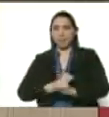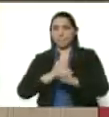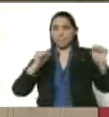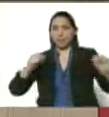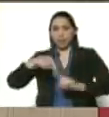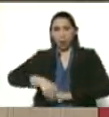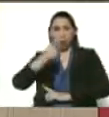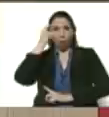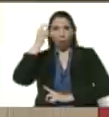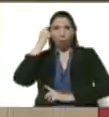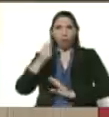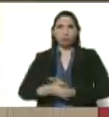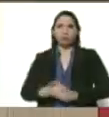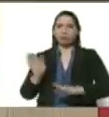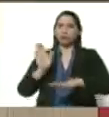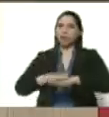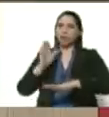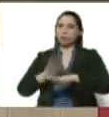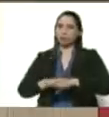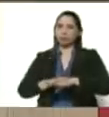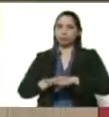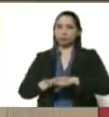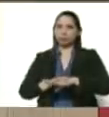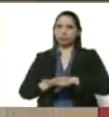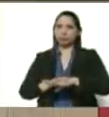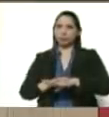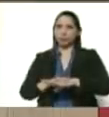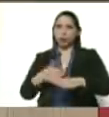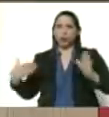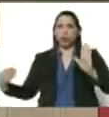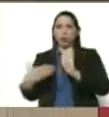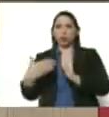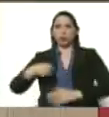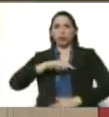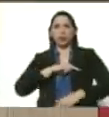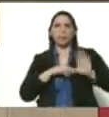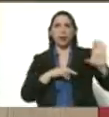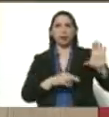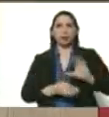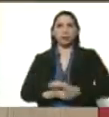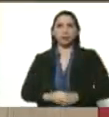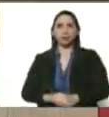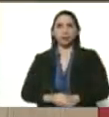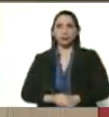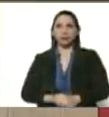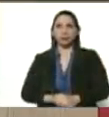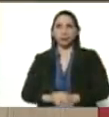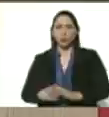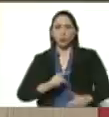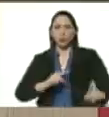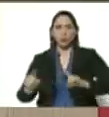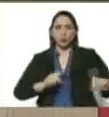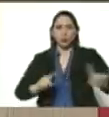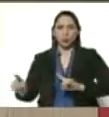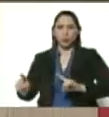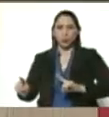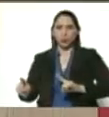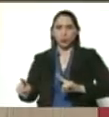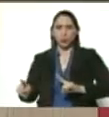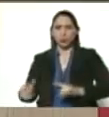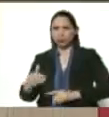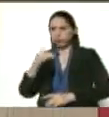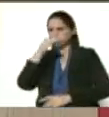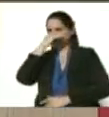día de hoy ocurrió contra nuestra patria. Una acción